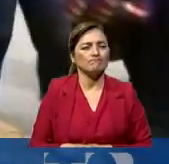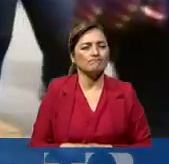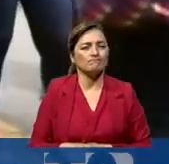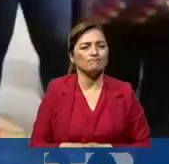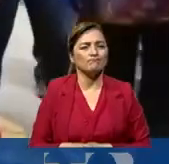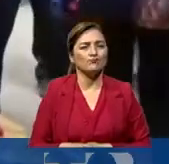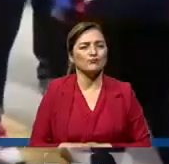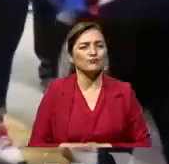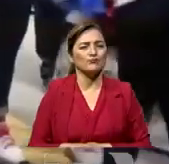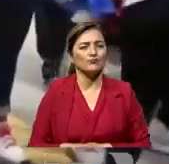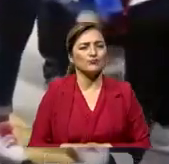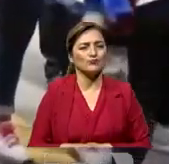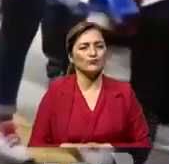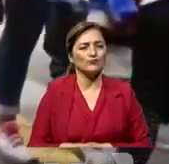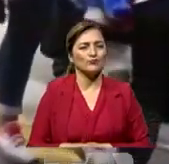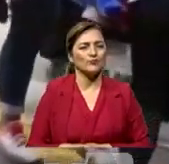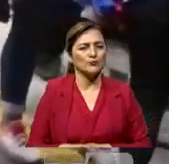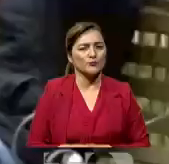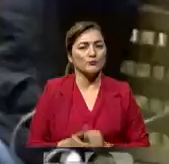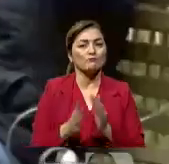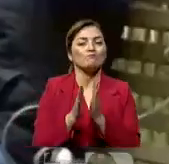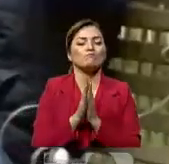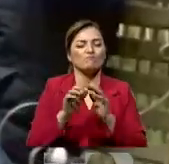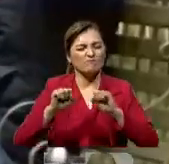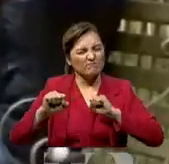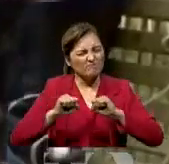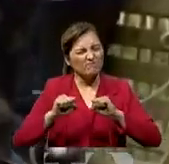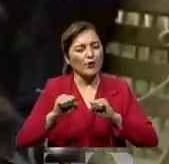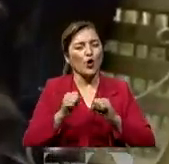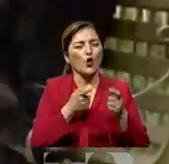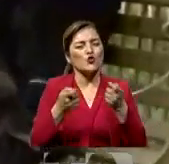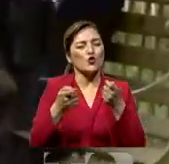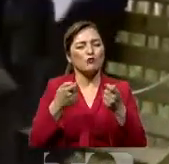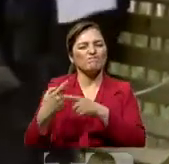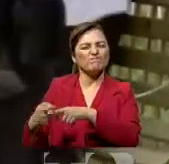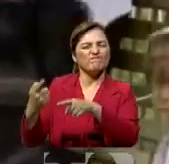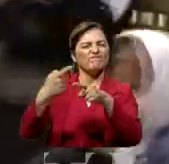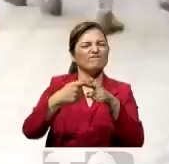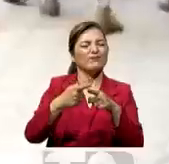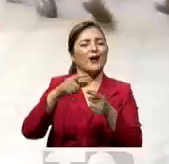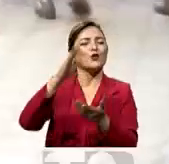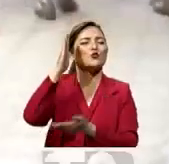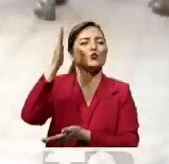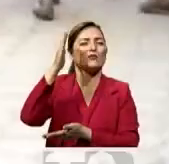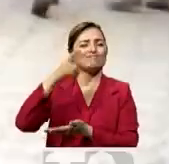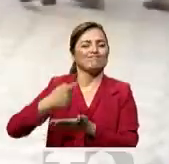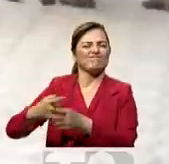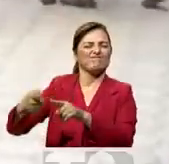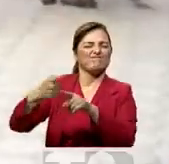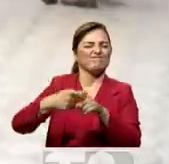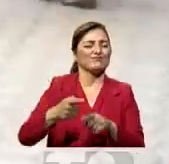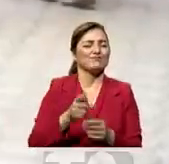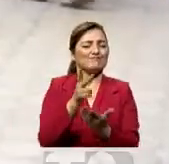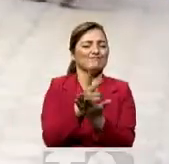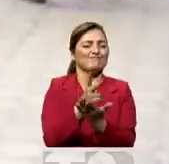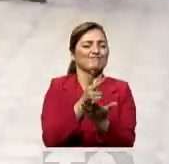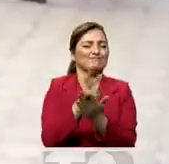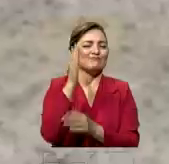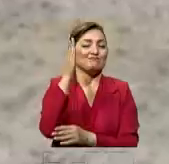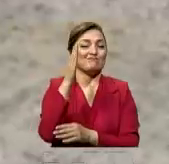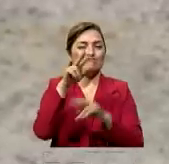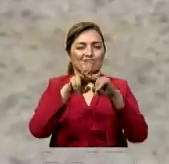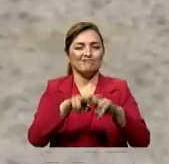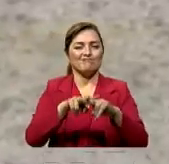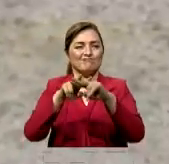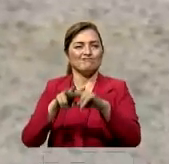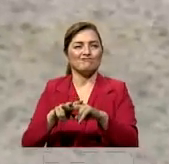blancas. Mientras se acoge el pedido, los operativos continúan en varios puntos de la ciudad, priorizando la terminal terrestre de Tulcán,